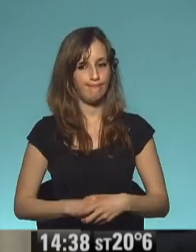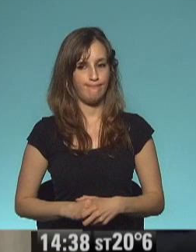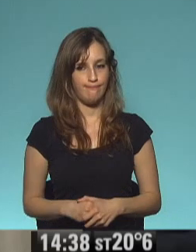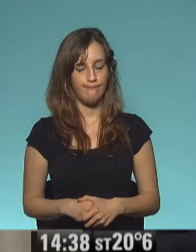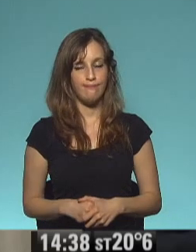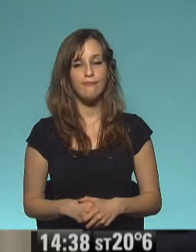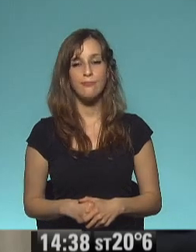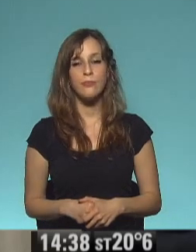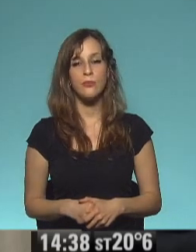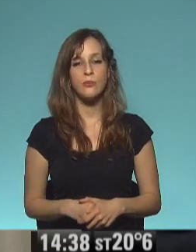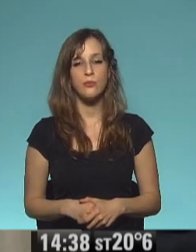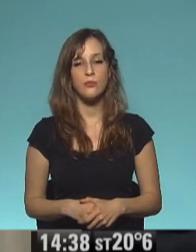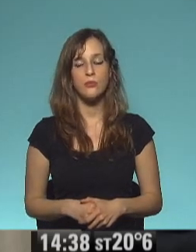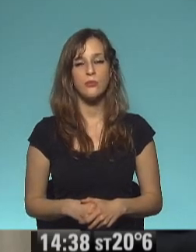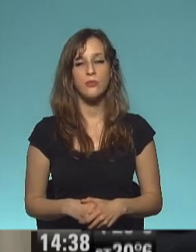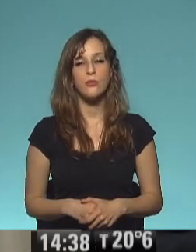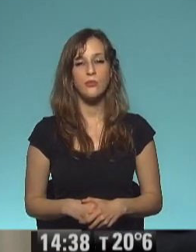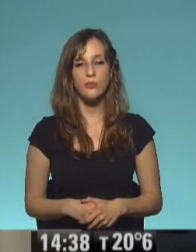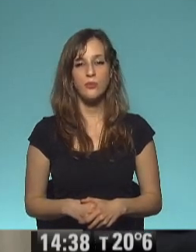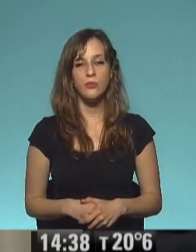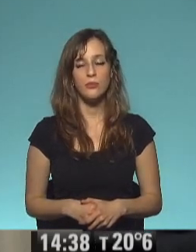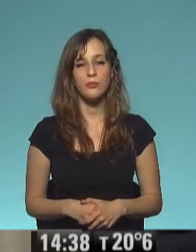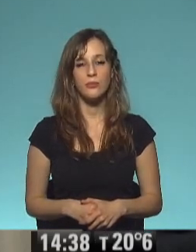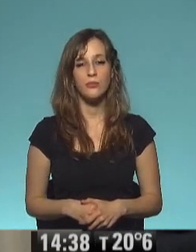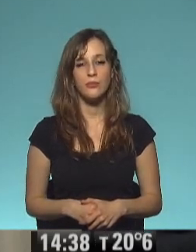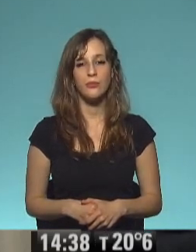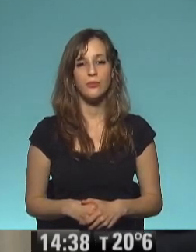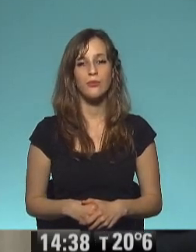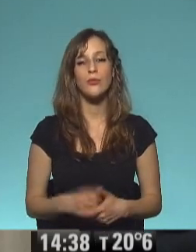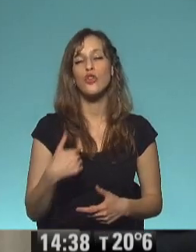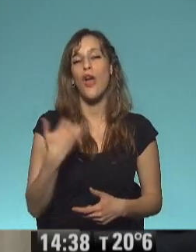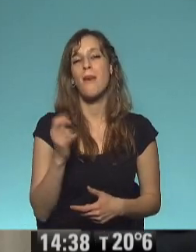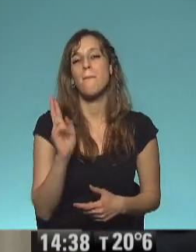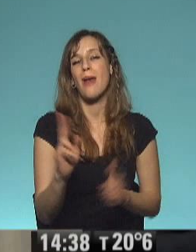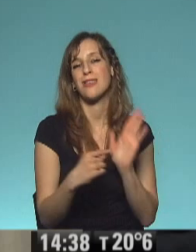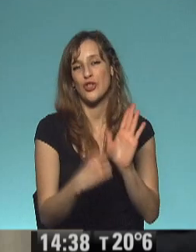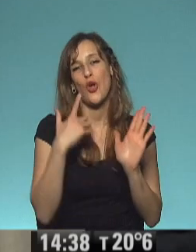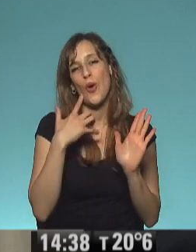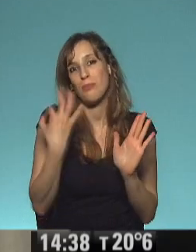si yo no sé, conseguí un permiso especial para volverme hoy, si no me dejaban de cuarentena,